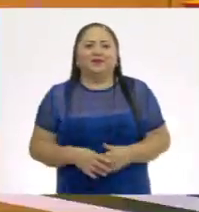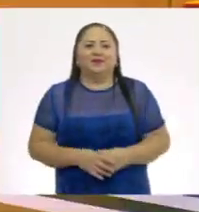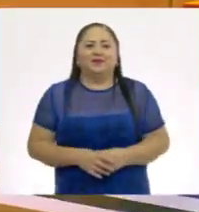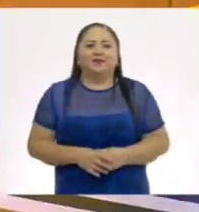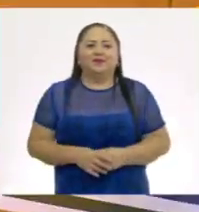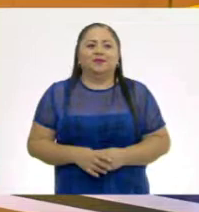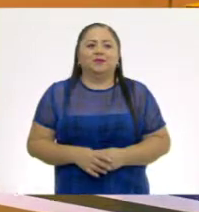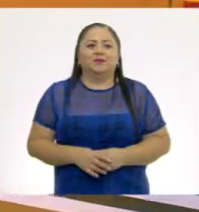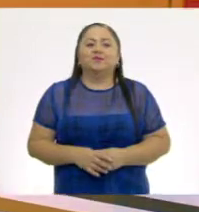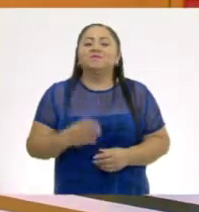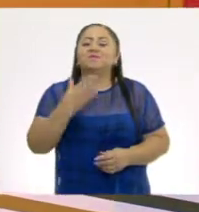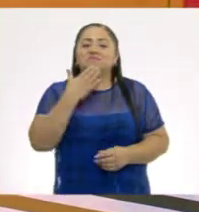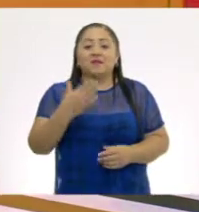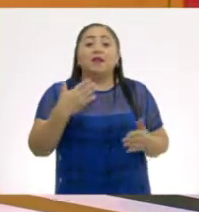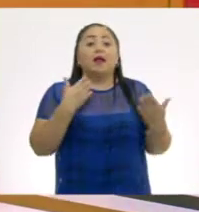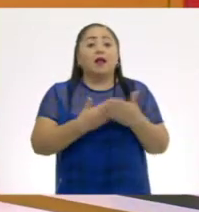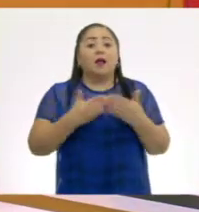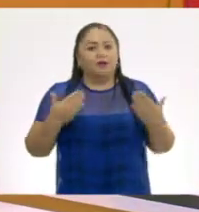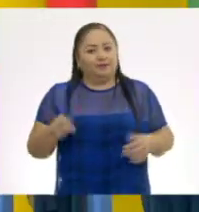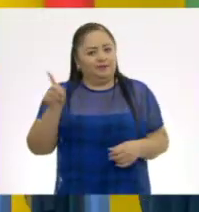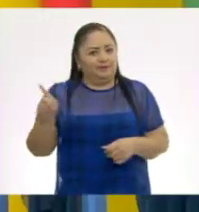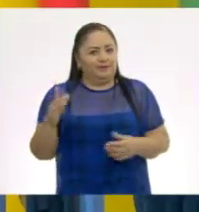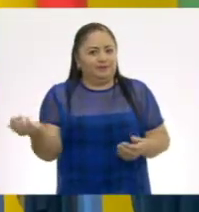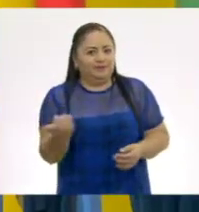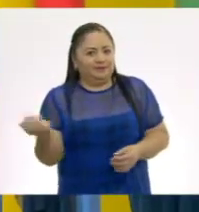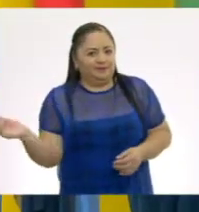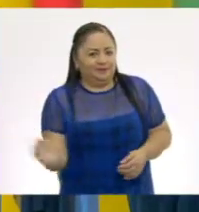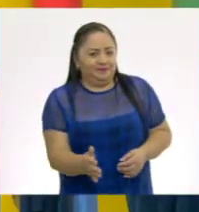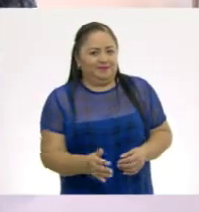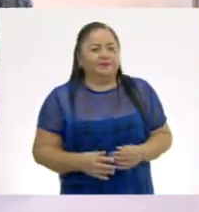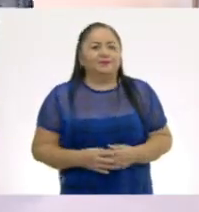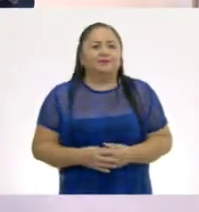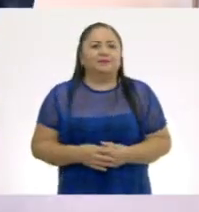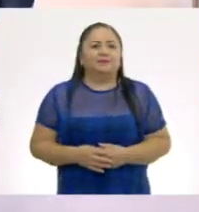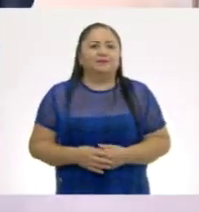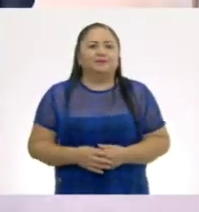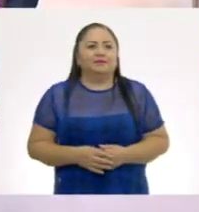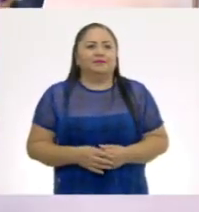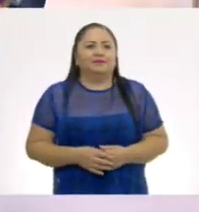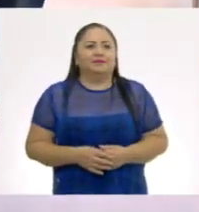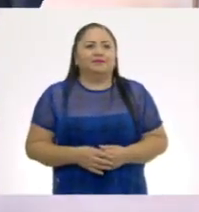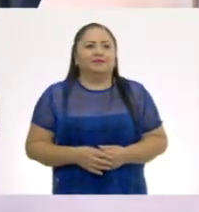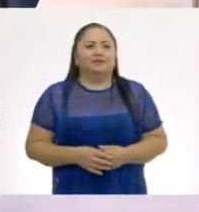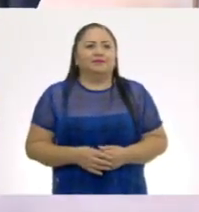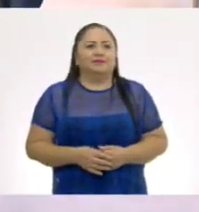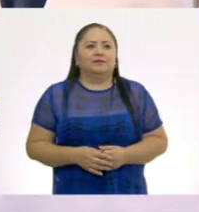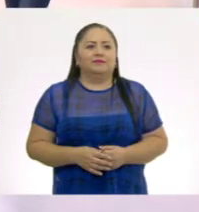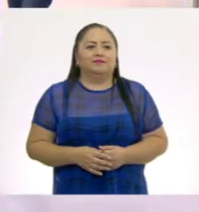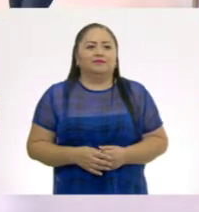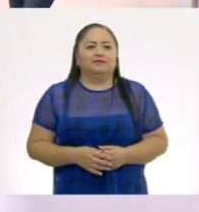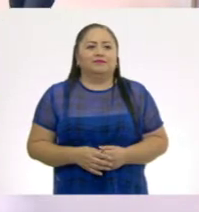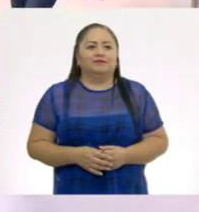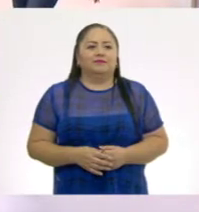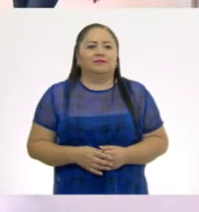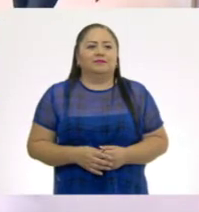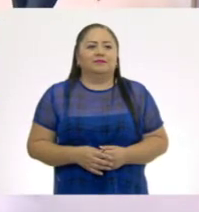Muy bien. Ahora te toca. Me toca. Es mi turno.